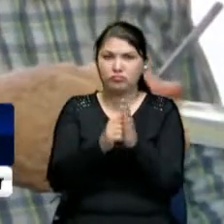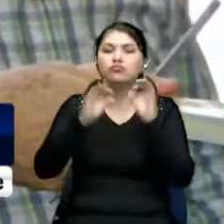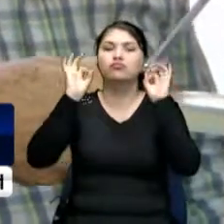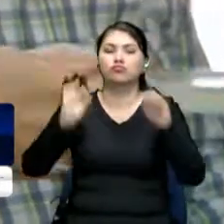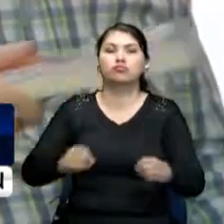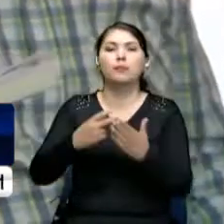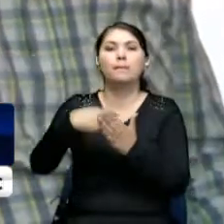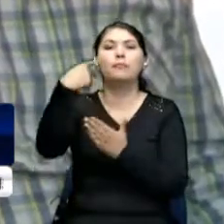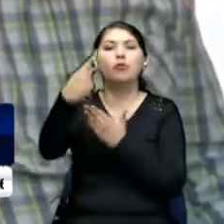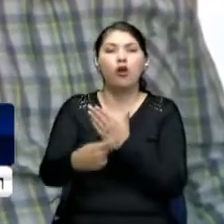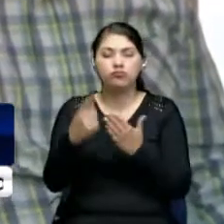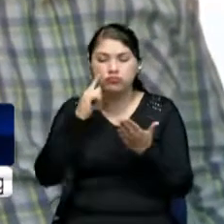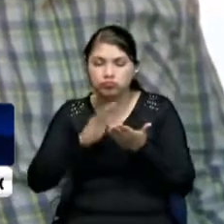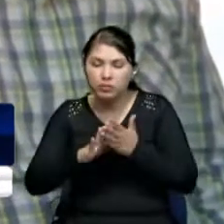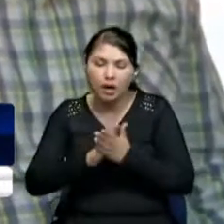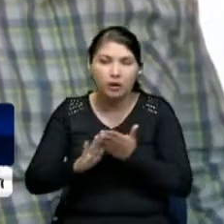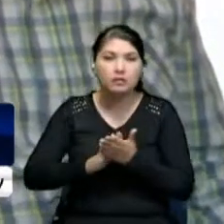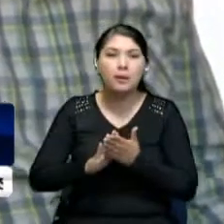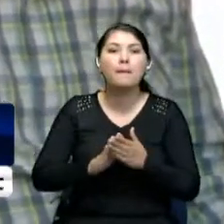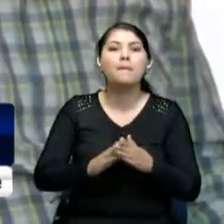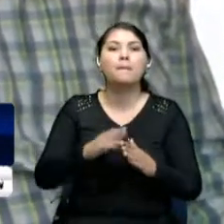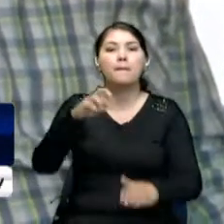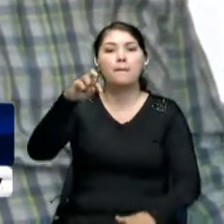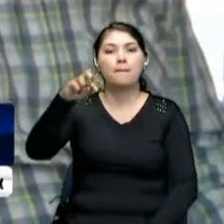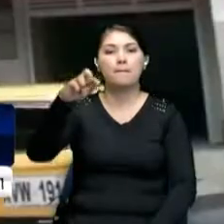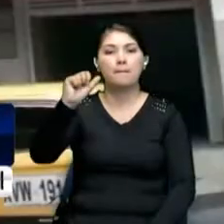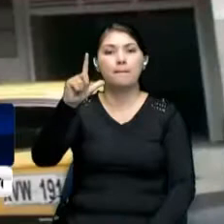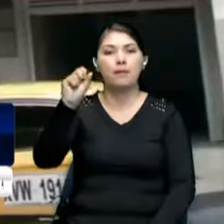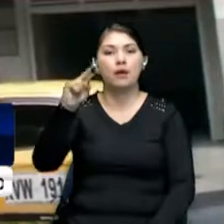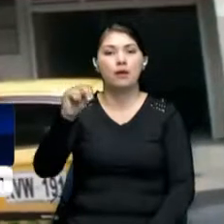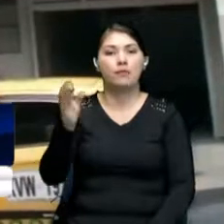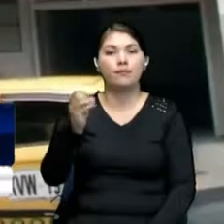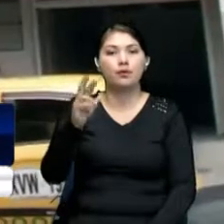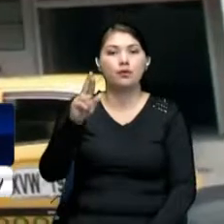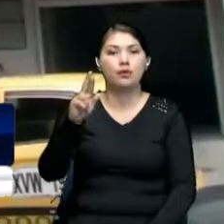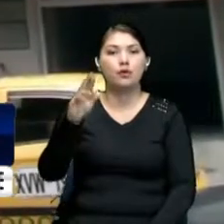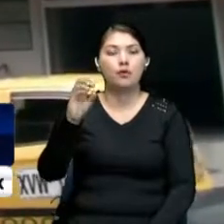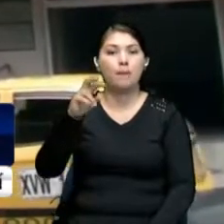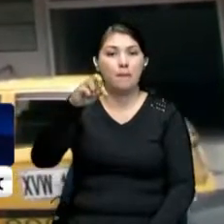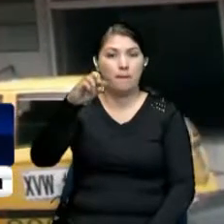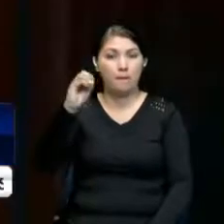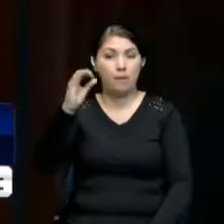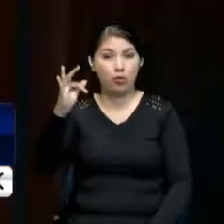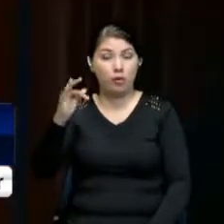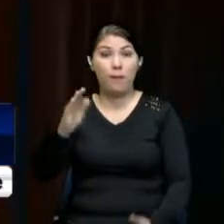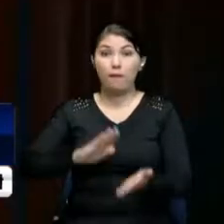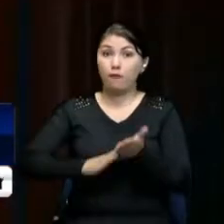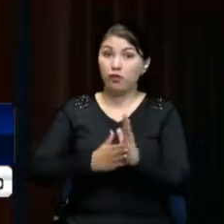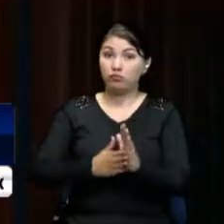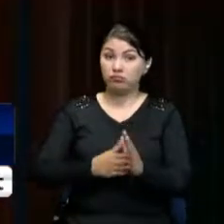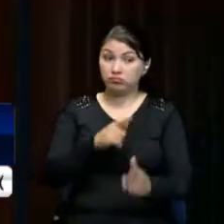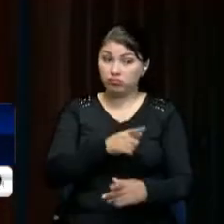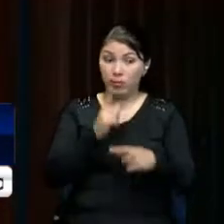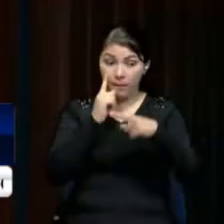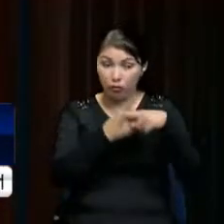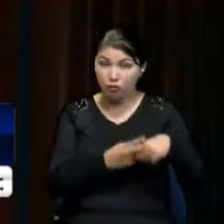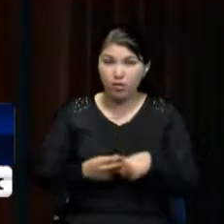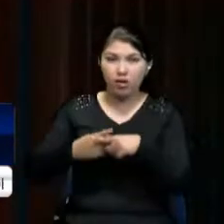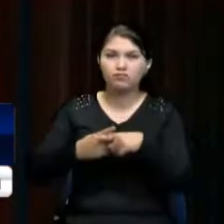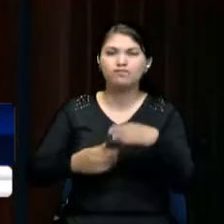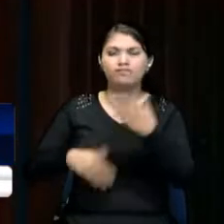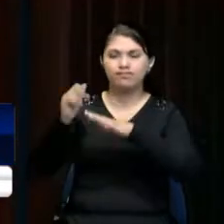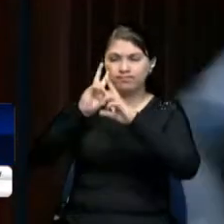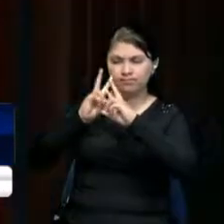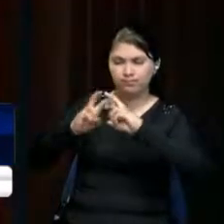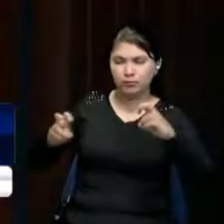proyecto de revisión y ajuste del plan de ordenamiento territorial pot para floridablanca la procuraduría general de la nación abrió investigación